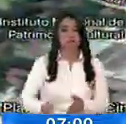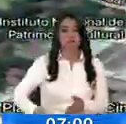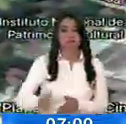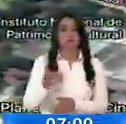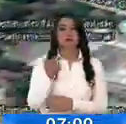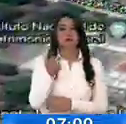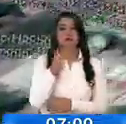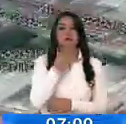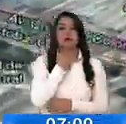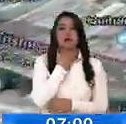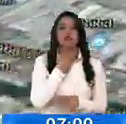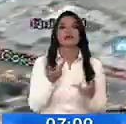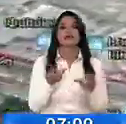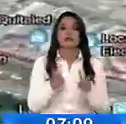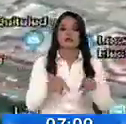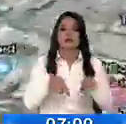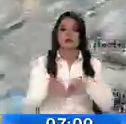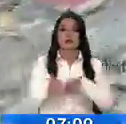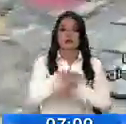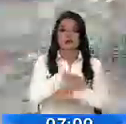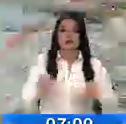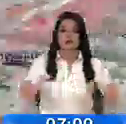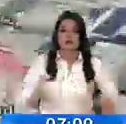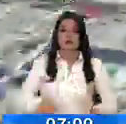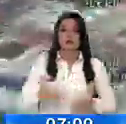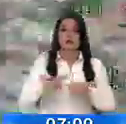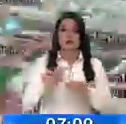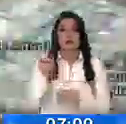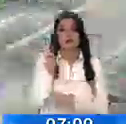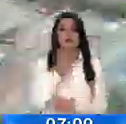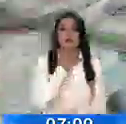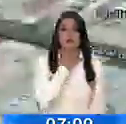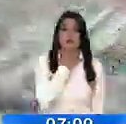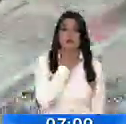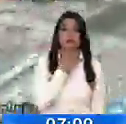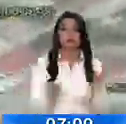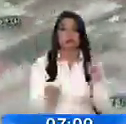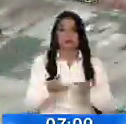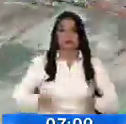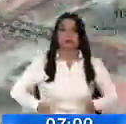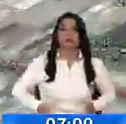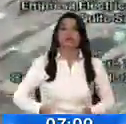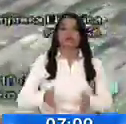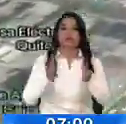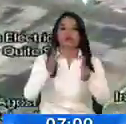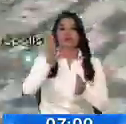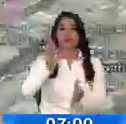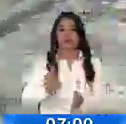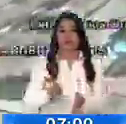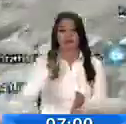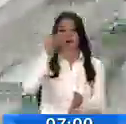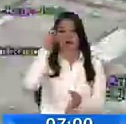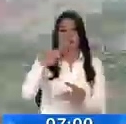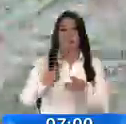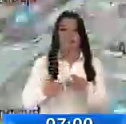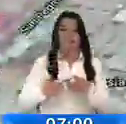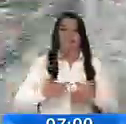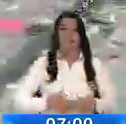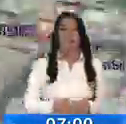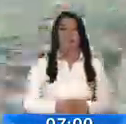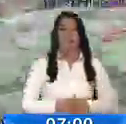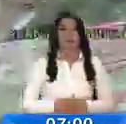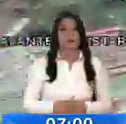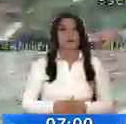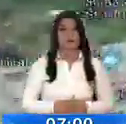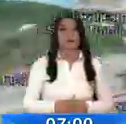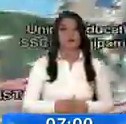de agosto algo mejor el tráfico en la ciudad de quito 10 de agosto que nos lleva a lo largo y ancho del sur y norte de la ciudad y podemos ver